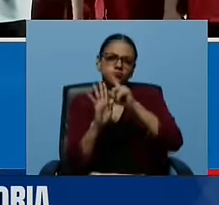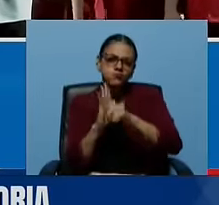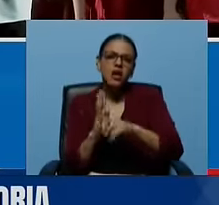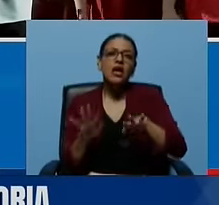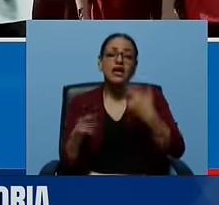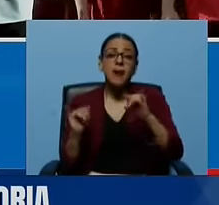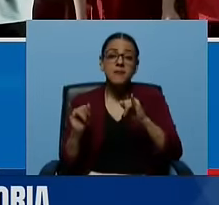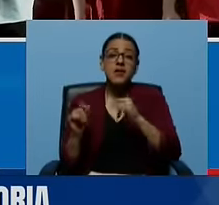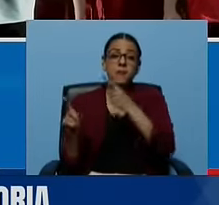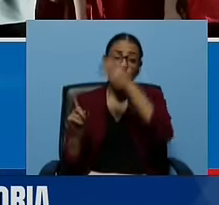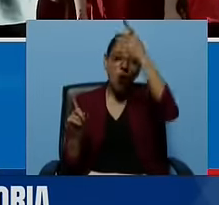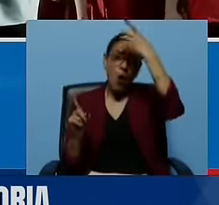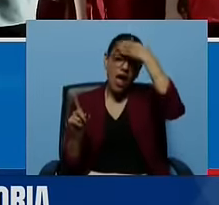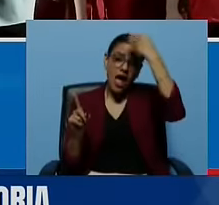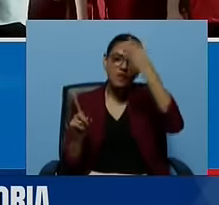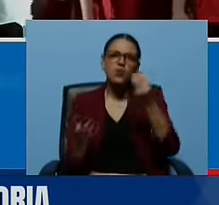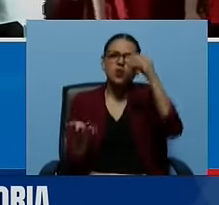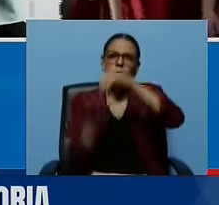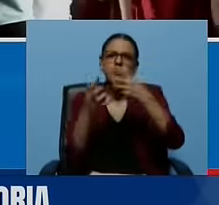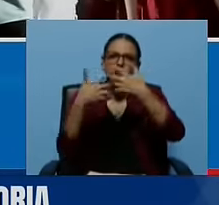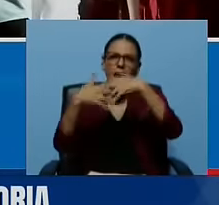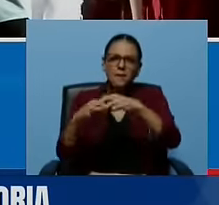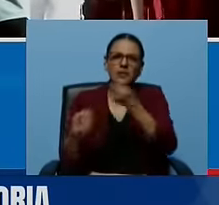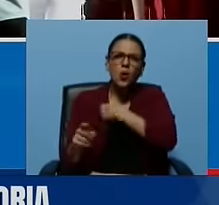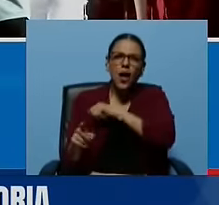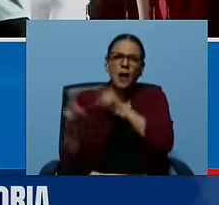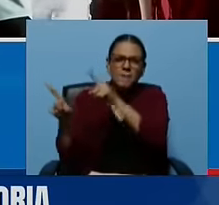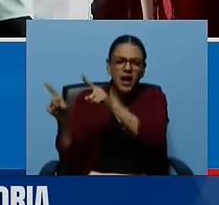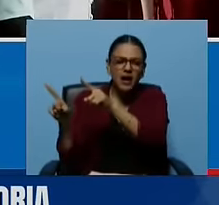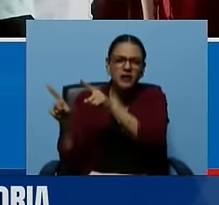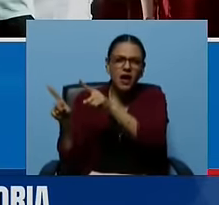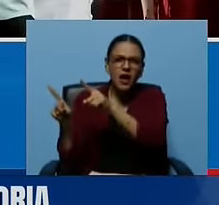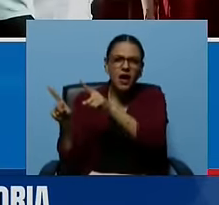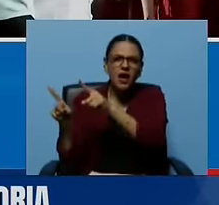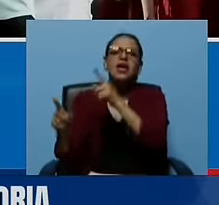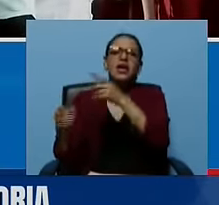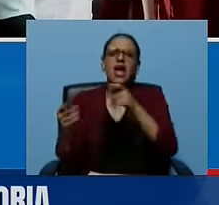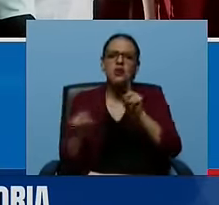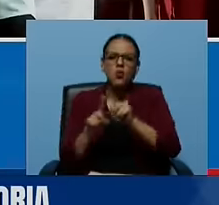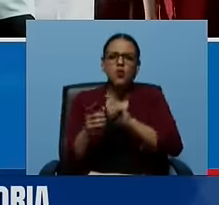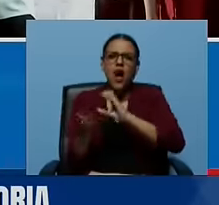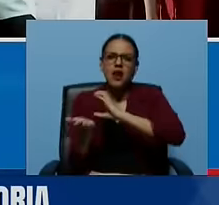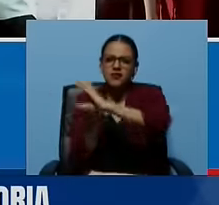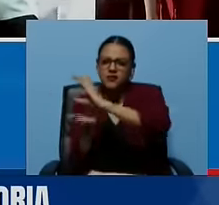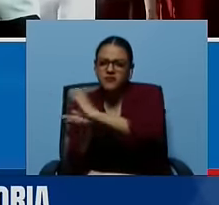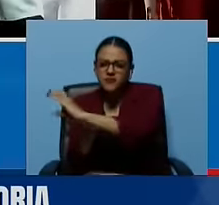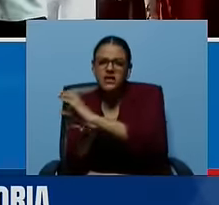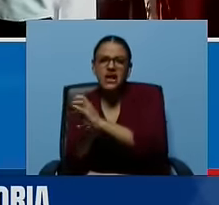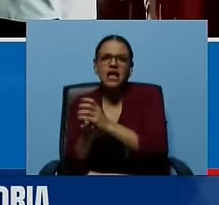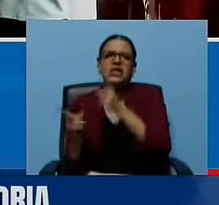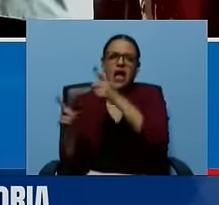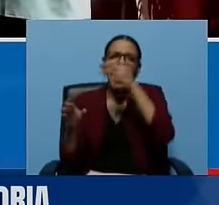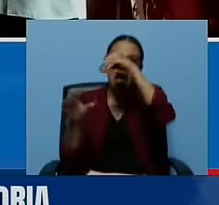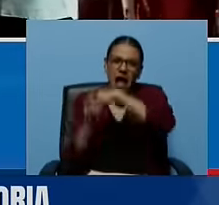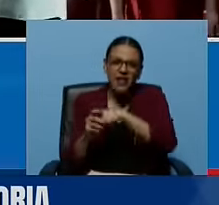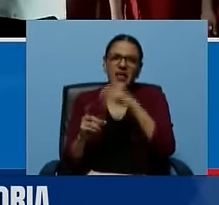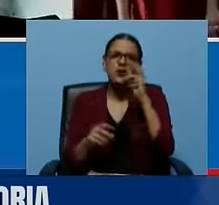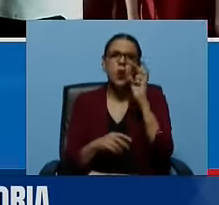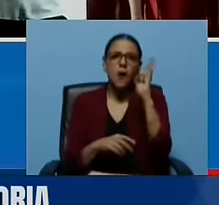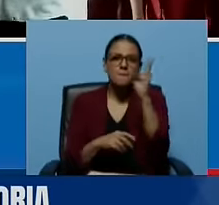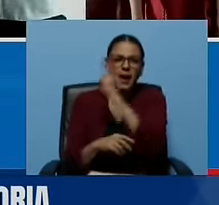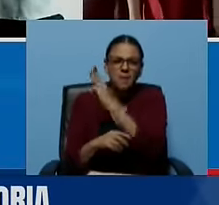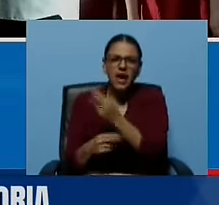viejito puso a unos empresarios españoles, que son los financistas del PP, del señor Feijóo,